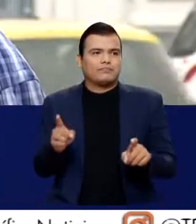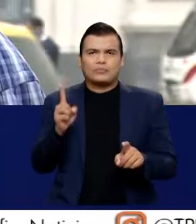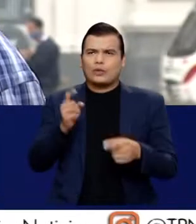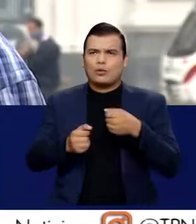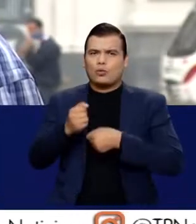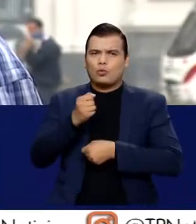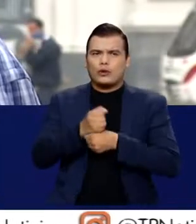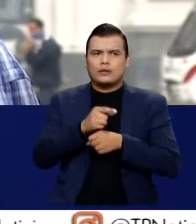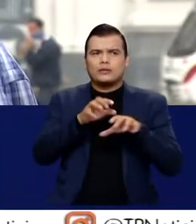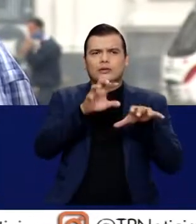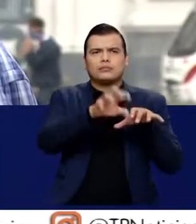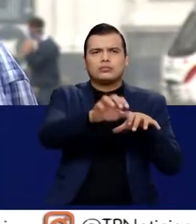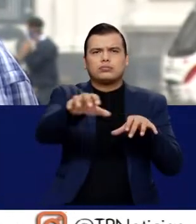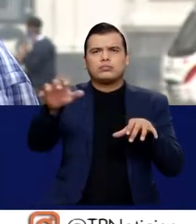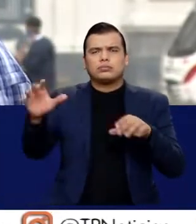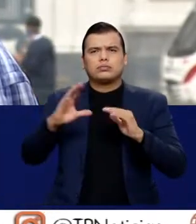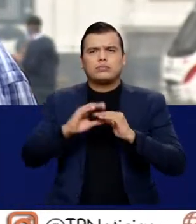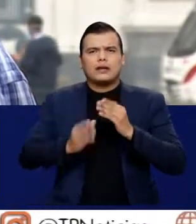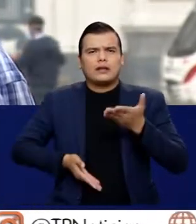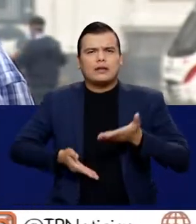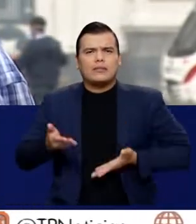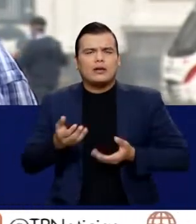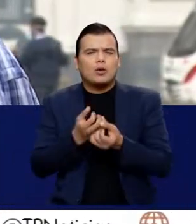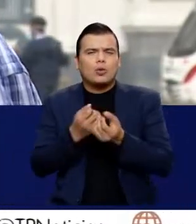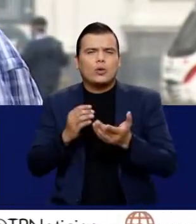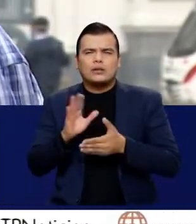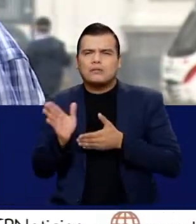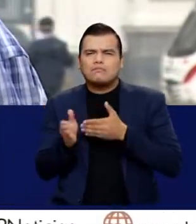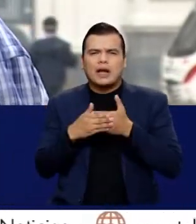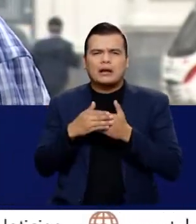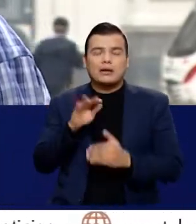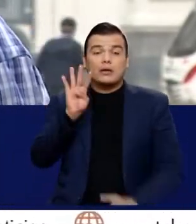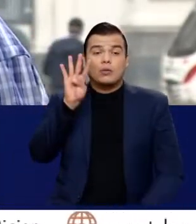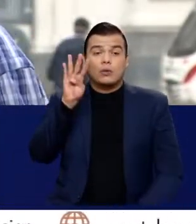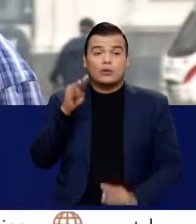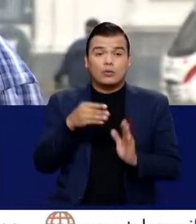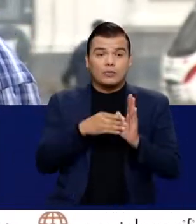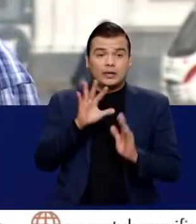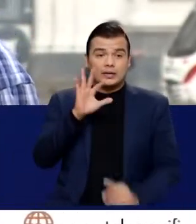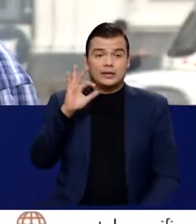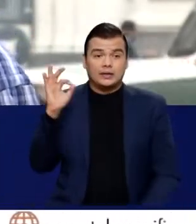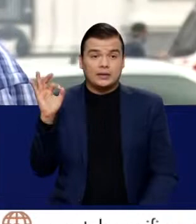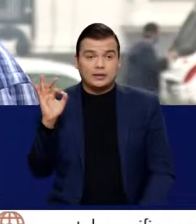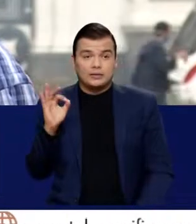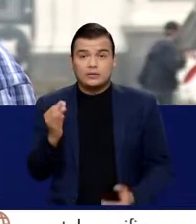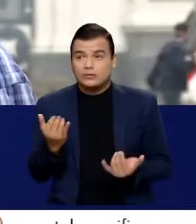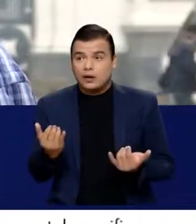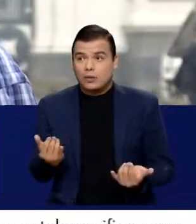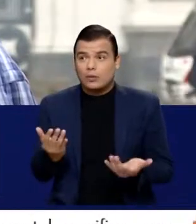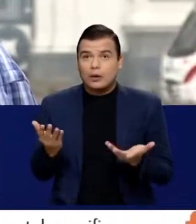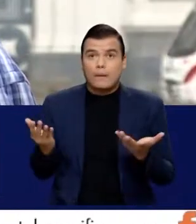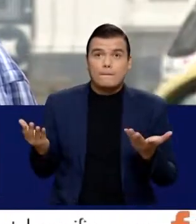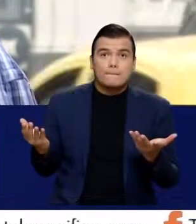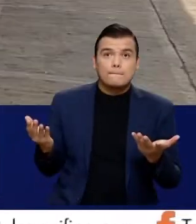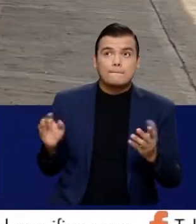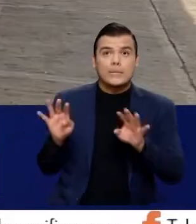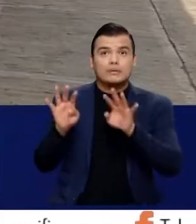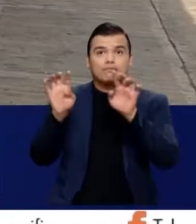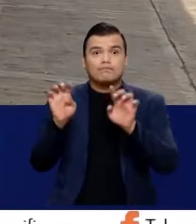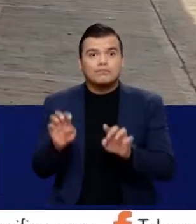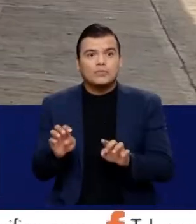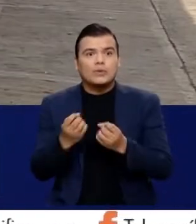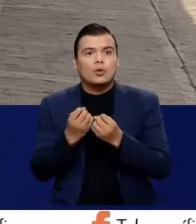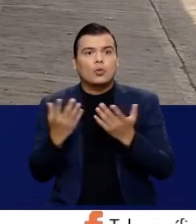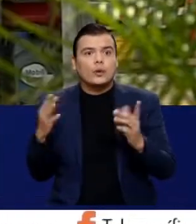se cerraron más de 4500 panaderías pequeñas y uno no sabe con esta incertidumbre cuántas se cerrarán